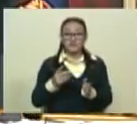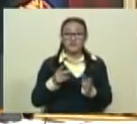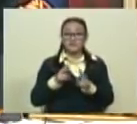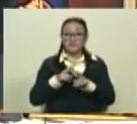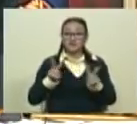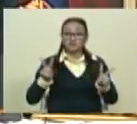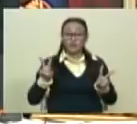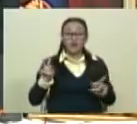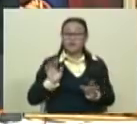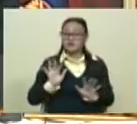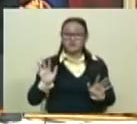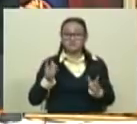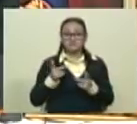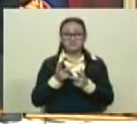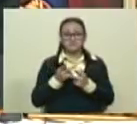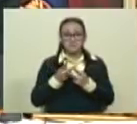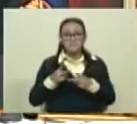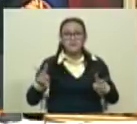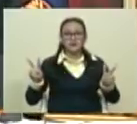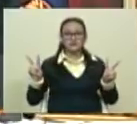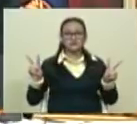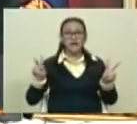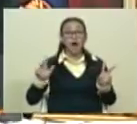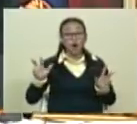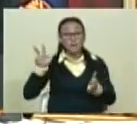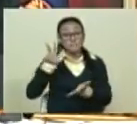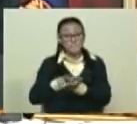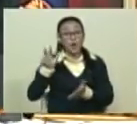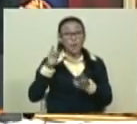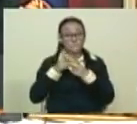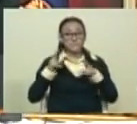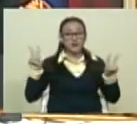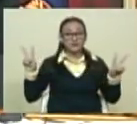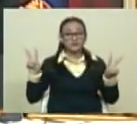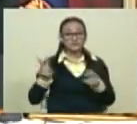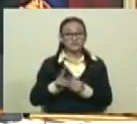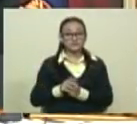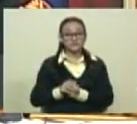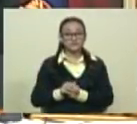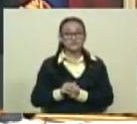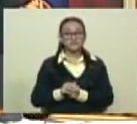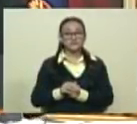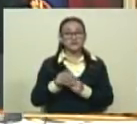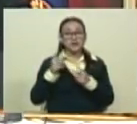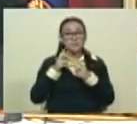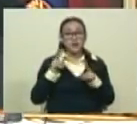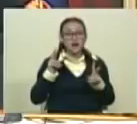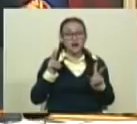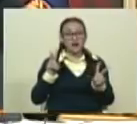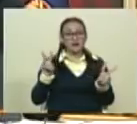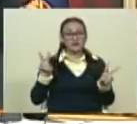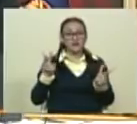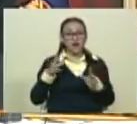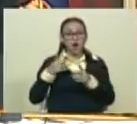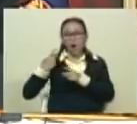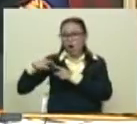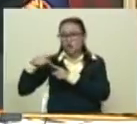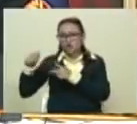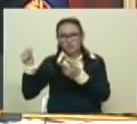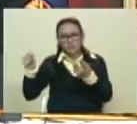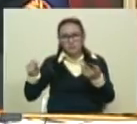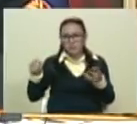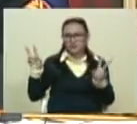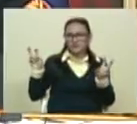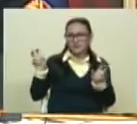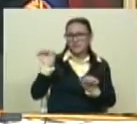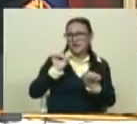paz. Y ahora hay que consolidar la paz. Y consolidando la paz, enfrentar todos los otros temas de la